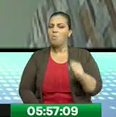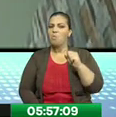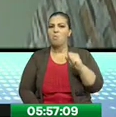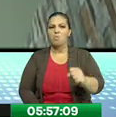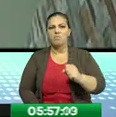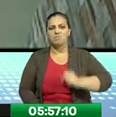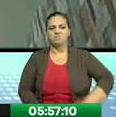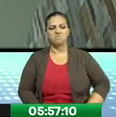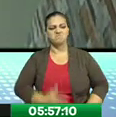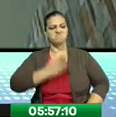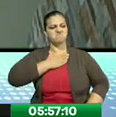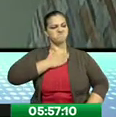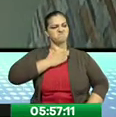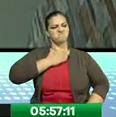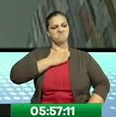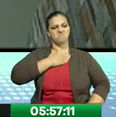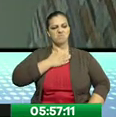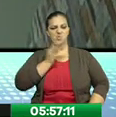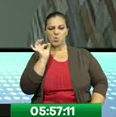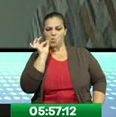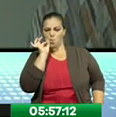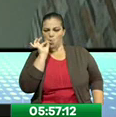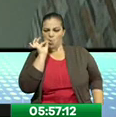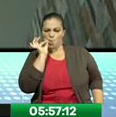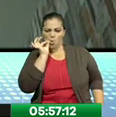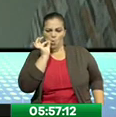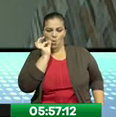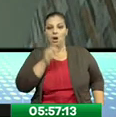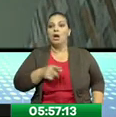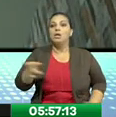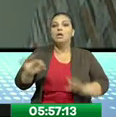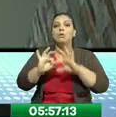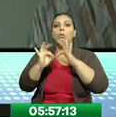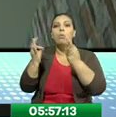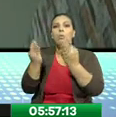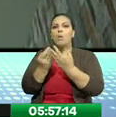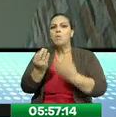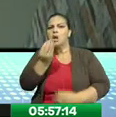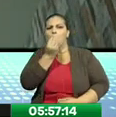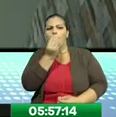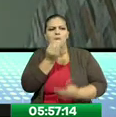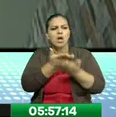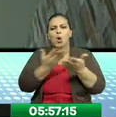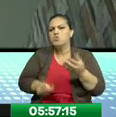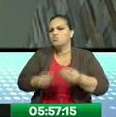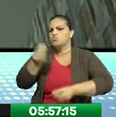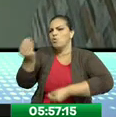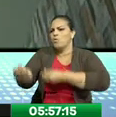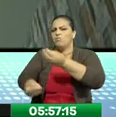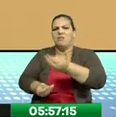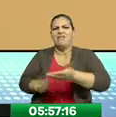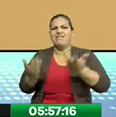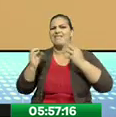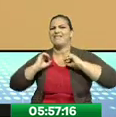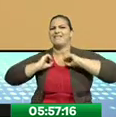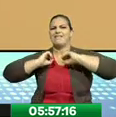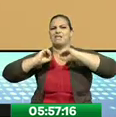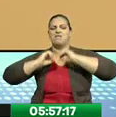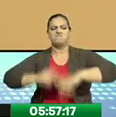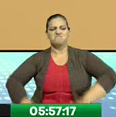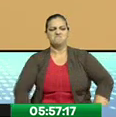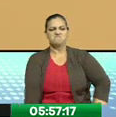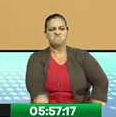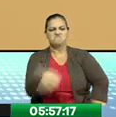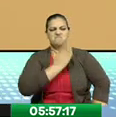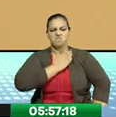en ellos, en su mente. Para meterme en algo. En esa mente torcida, para podrida. Para meterme algo en el mate. En el mate, ñaño, para sentirme